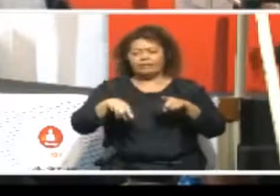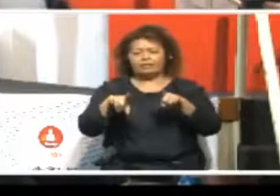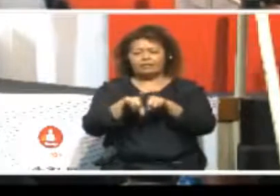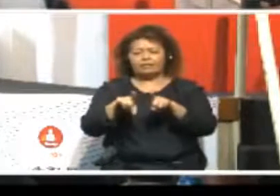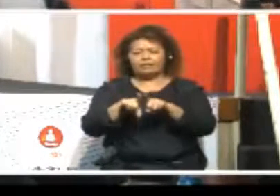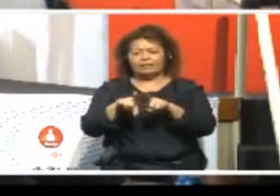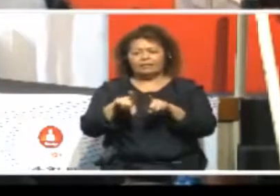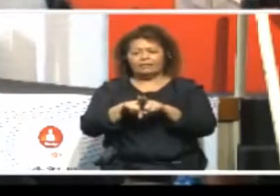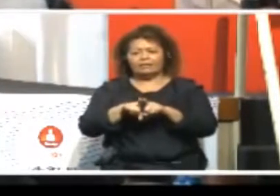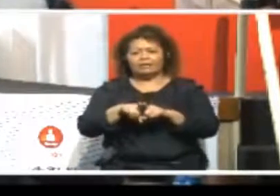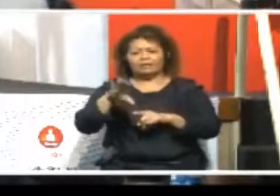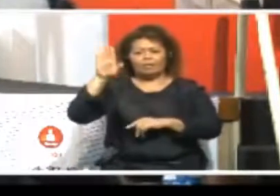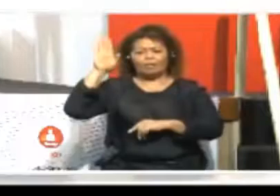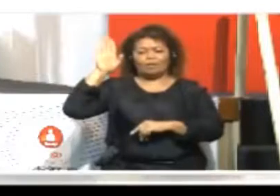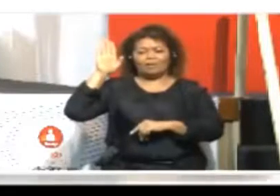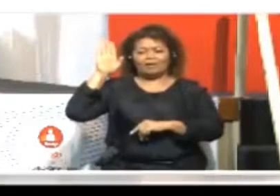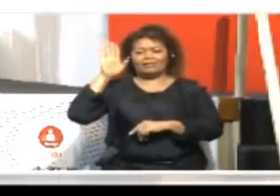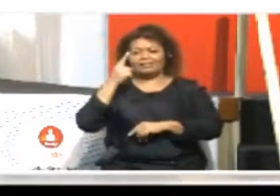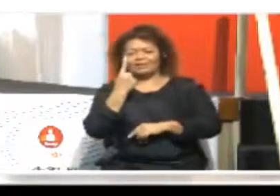debería haber aprendido portugués.